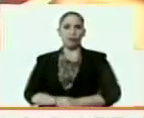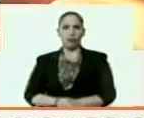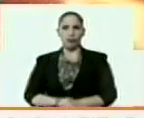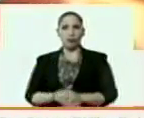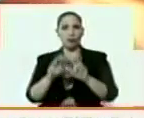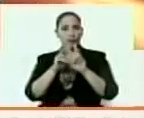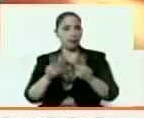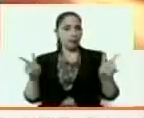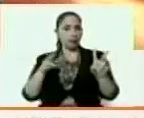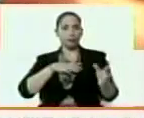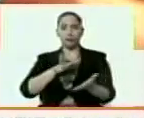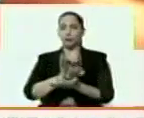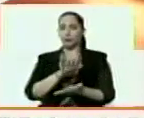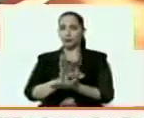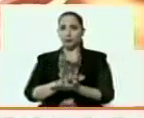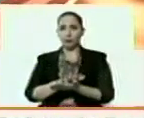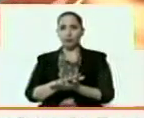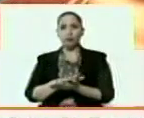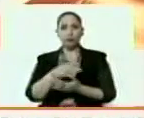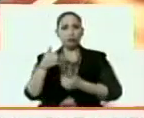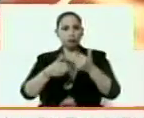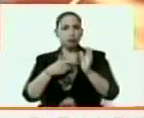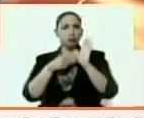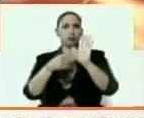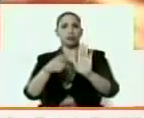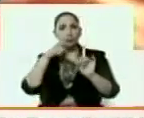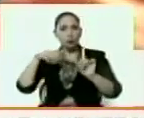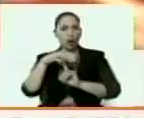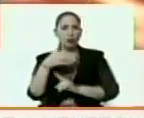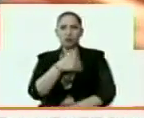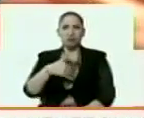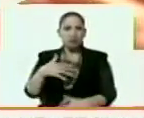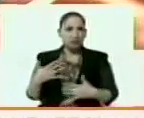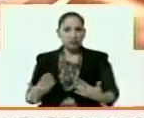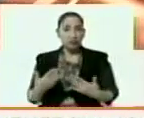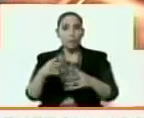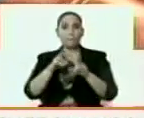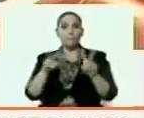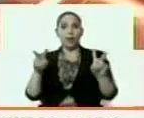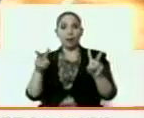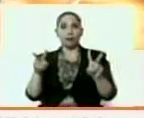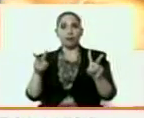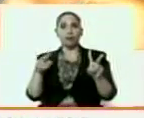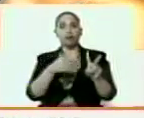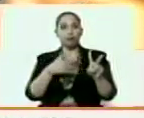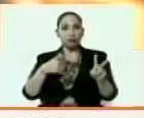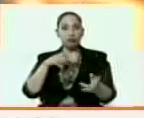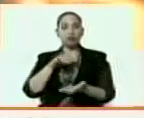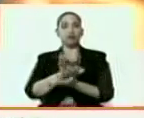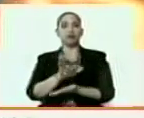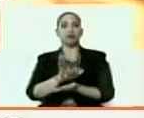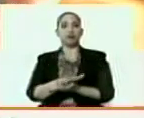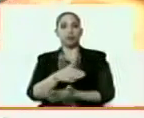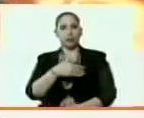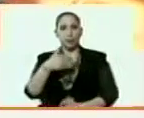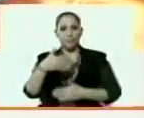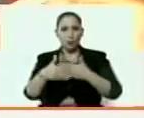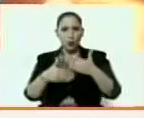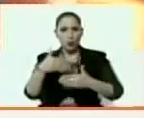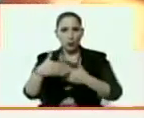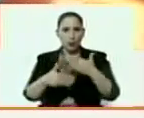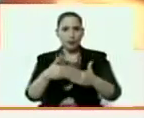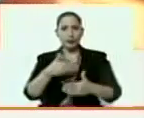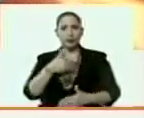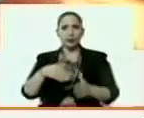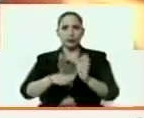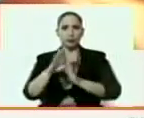paz, tranquilidad, lo cual te demuestra que el pueblo lo que quiere es paz, quiere tranquilidad, quiere progreso, quiere